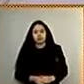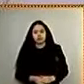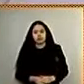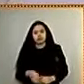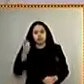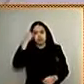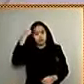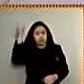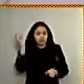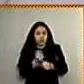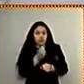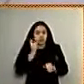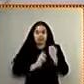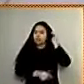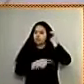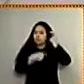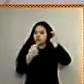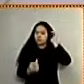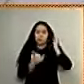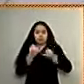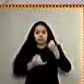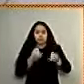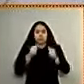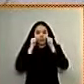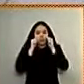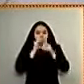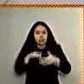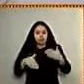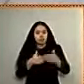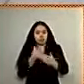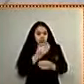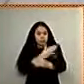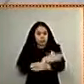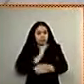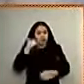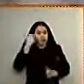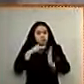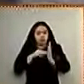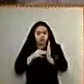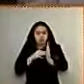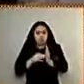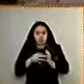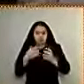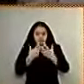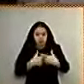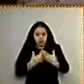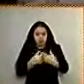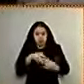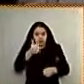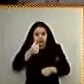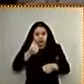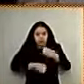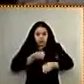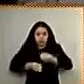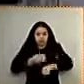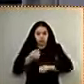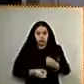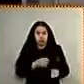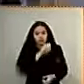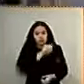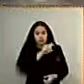Sueña y gana con la diaria. Jugadores, atentos todos, porque antes quiero mostrarles en cada una de nuestras máquinas hay 10 esferas en orden del